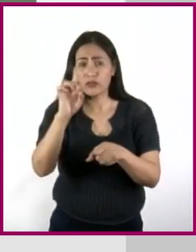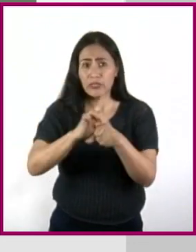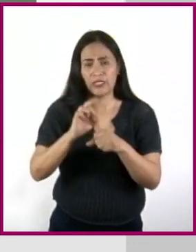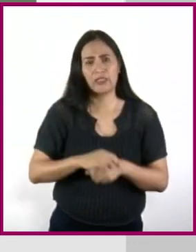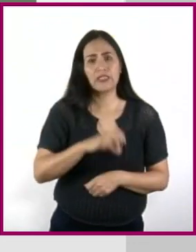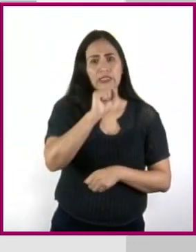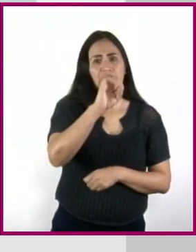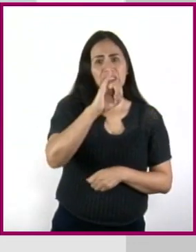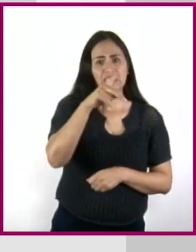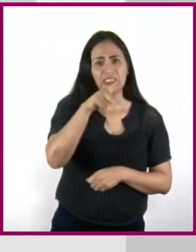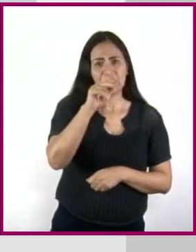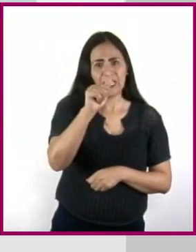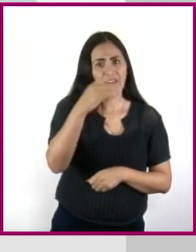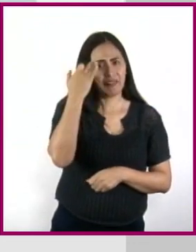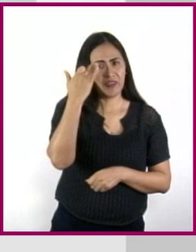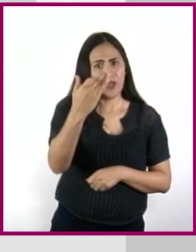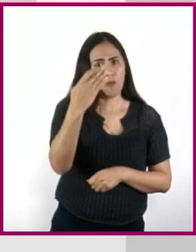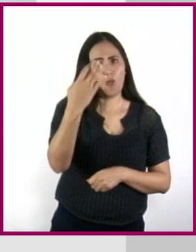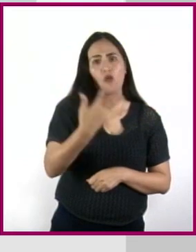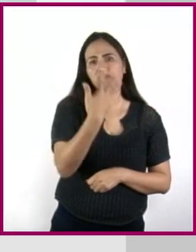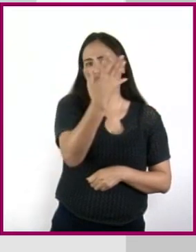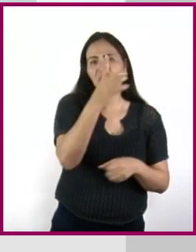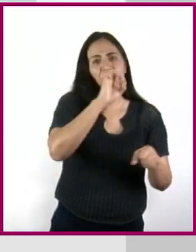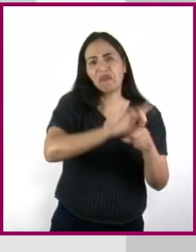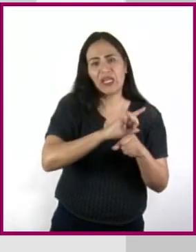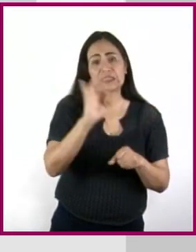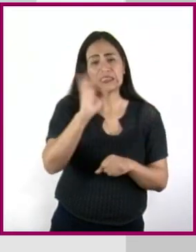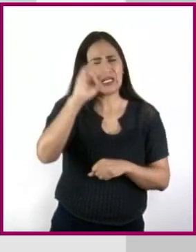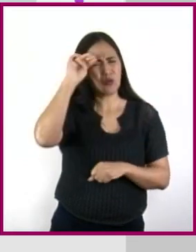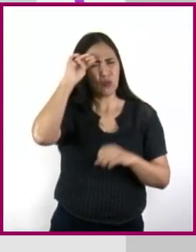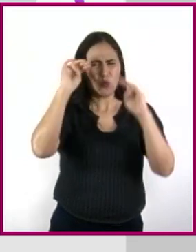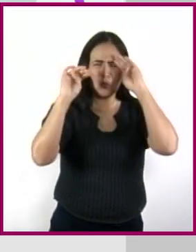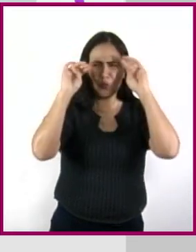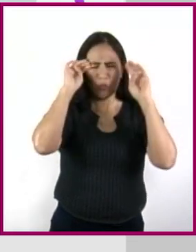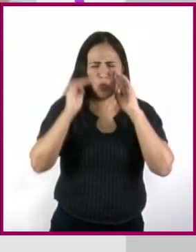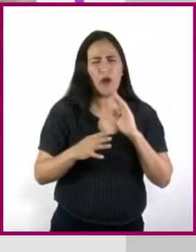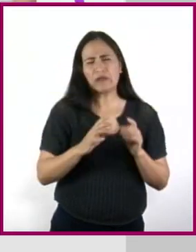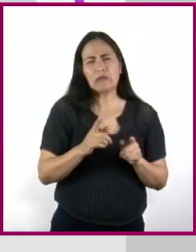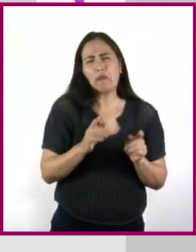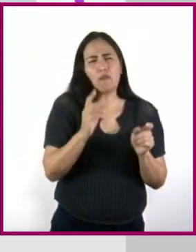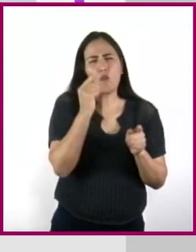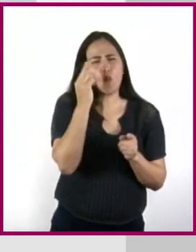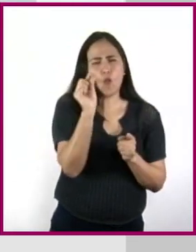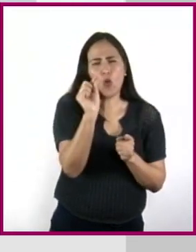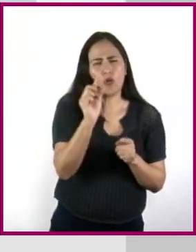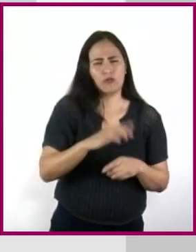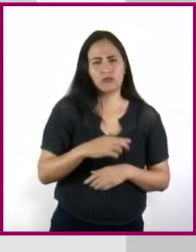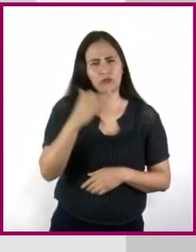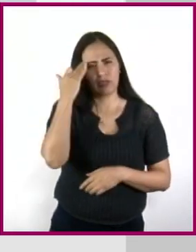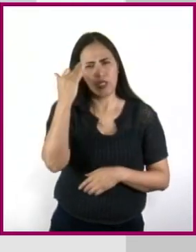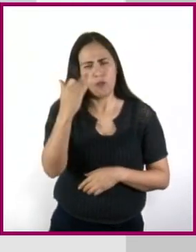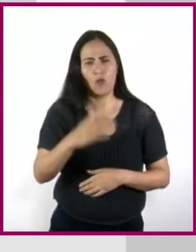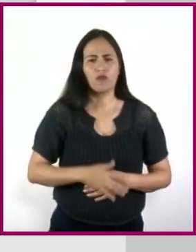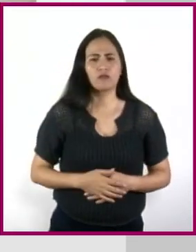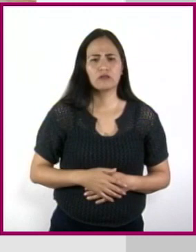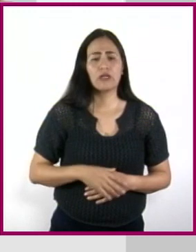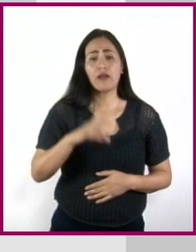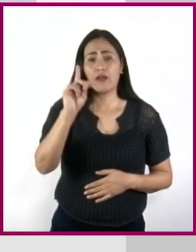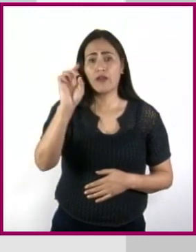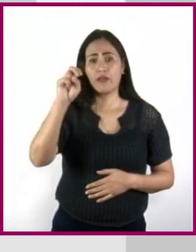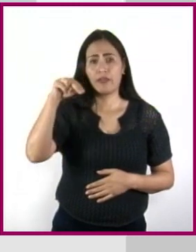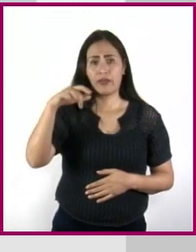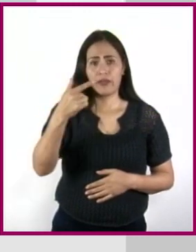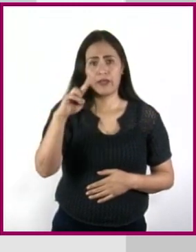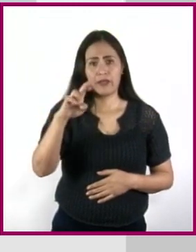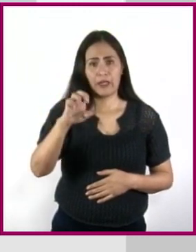durar menos de 5 días. Me va a dar fiebre, pero con tiempos más cortos, me va a dar exantema, pero con tiempos más cortos, y dengue va a durar mucho más